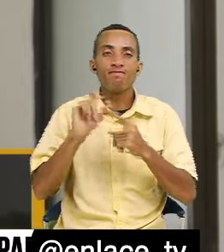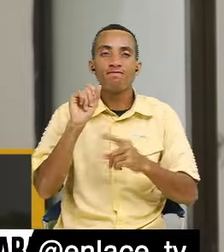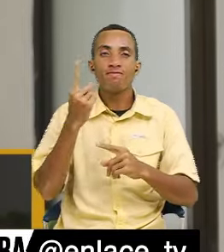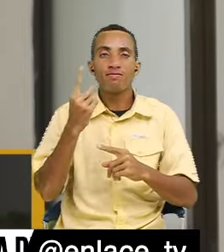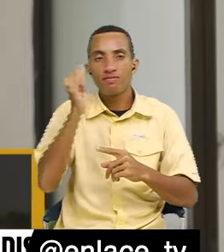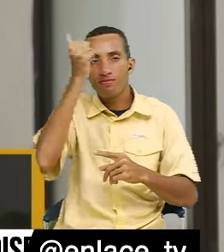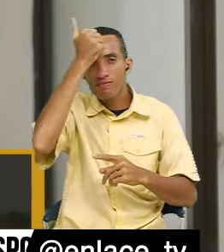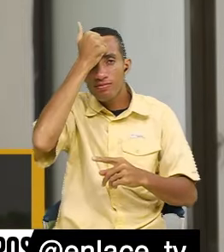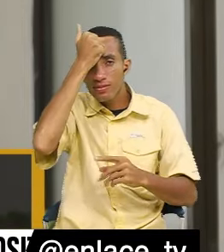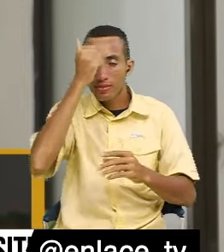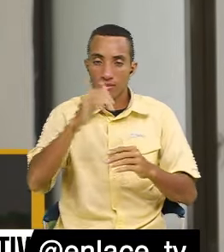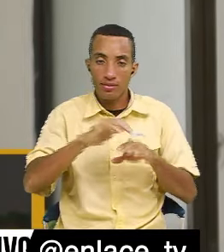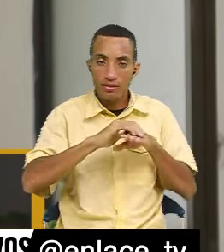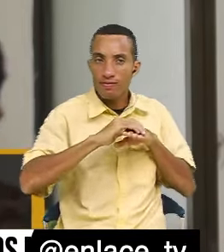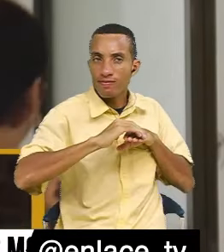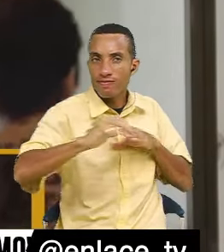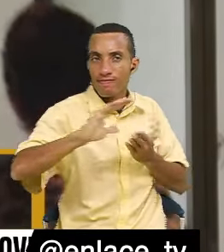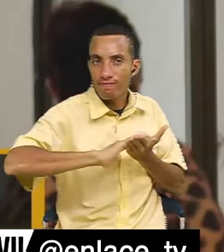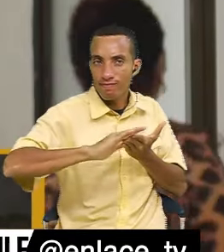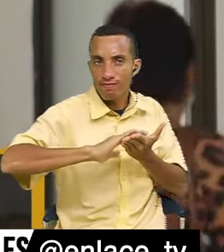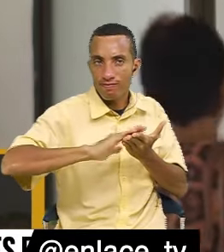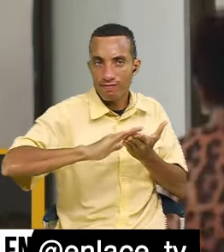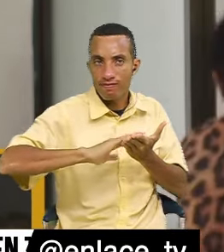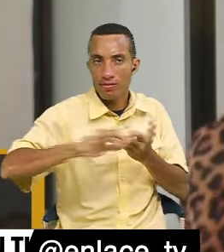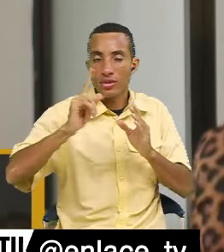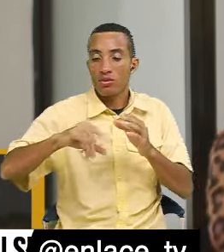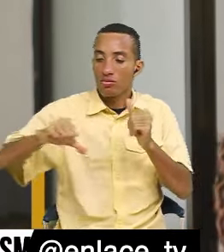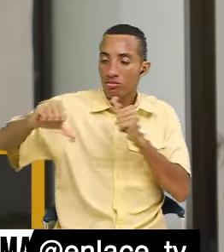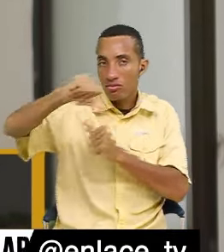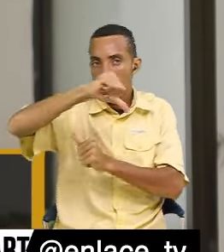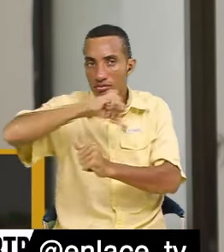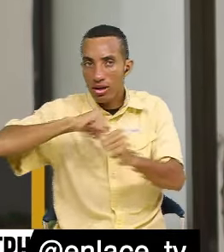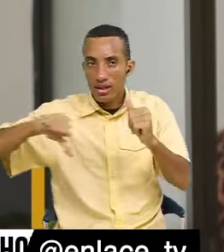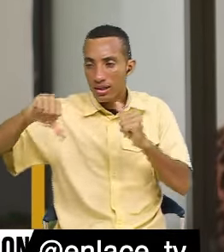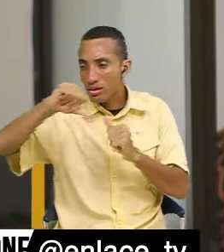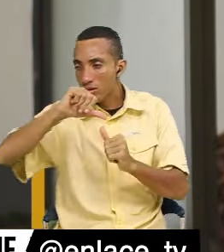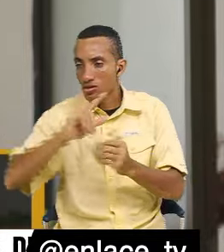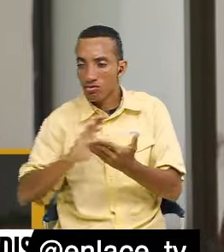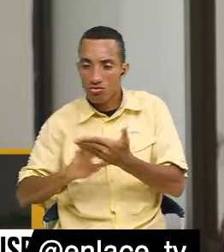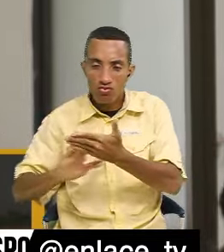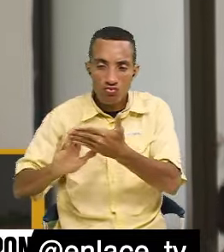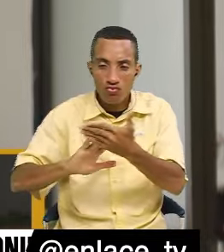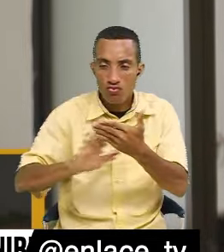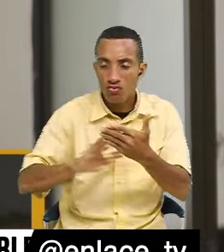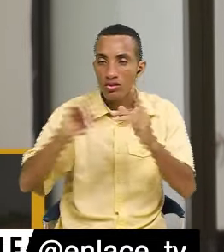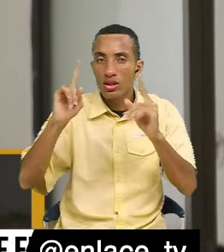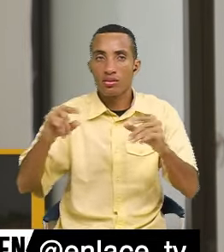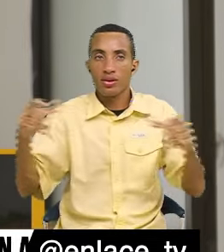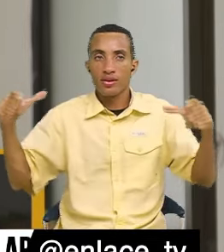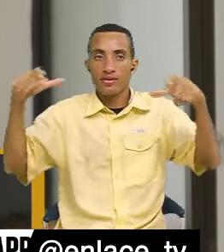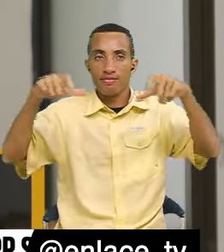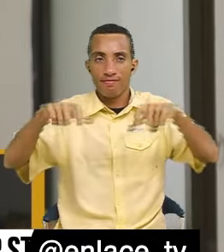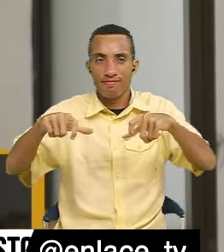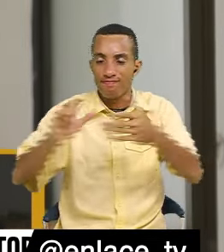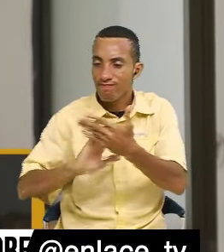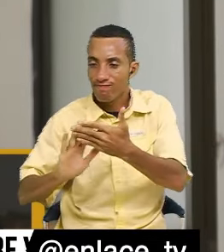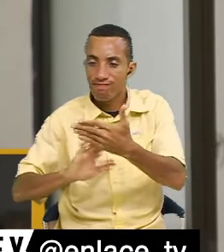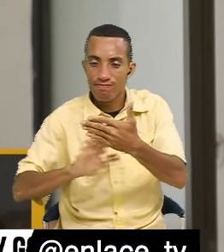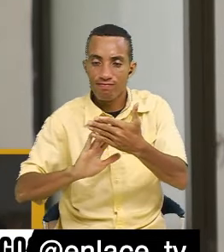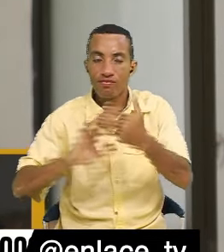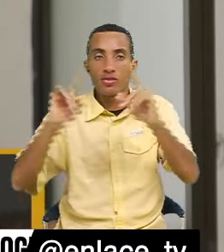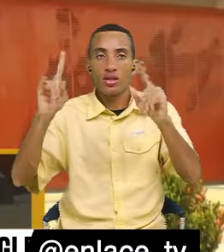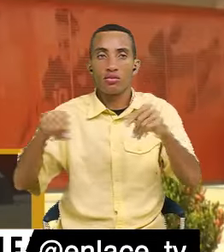las vías, infraestructura en los parques, mejoramiento de la polideportiva, que es a lo que le estamos pegando bien, y a un poquito